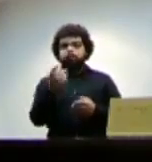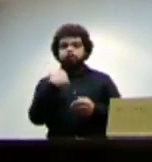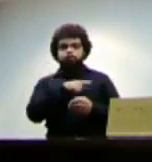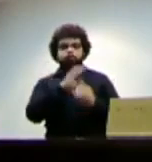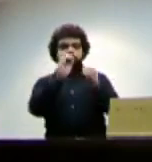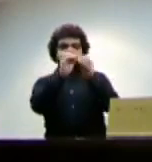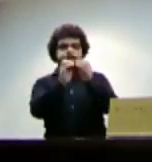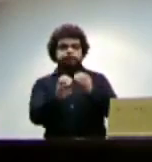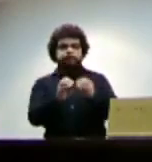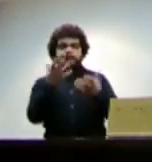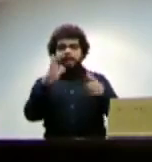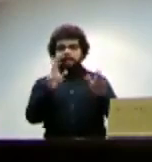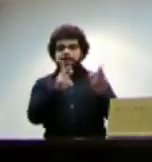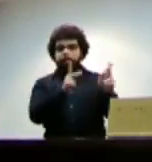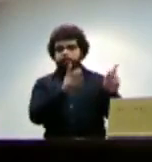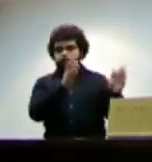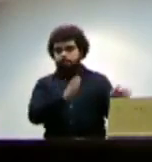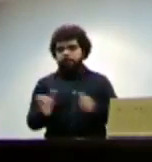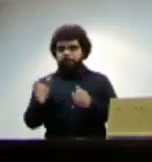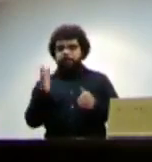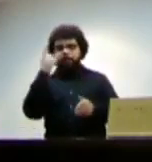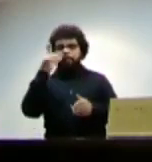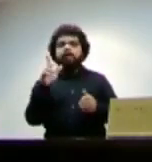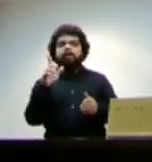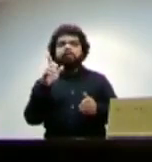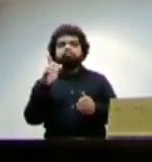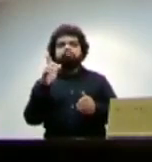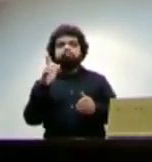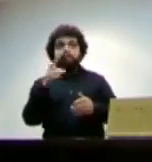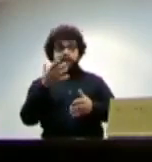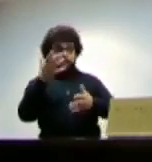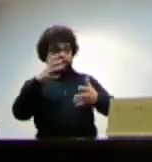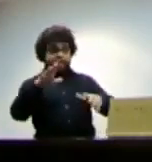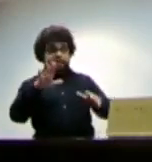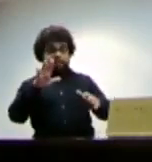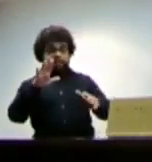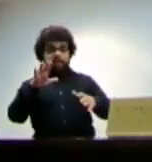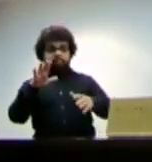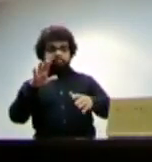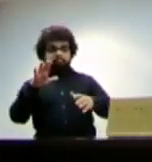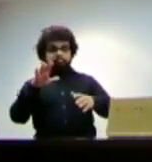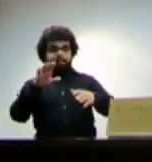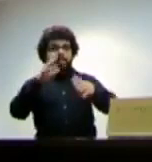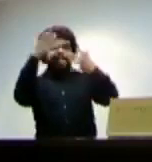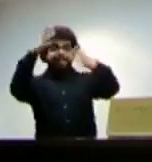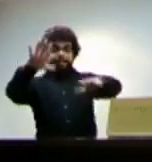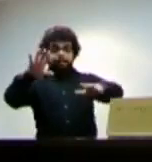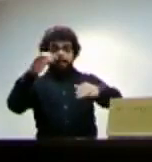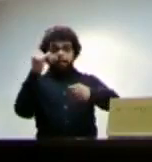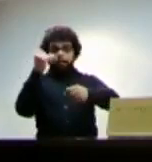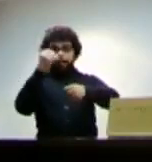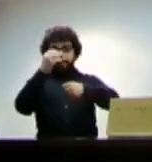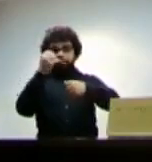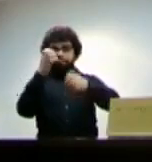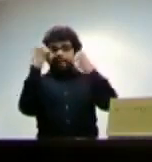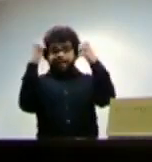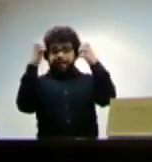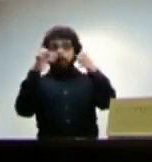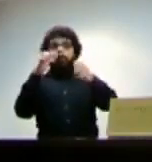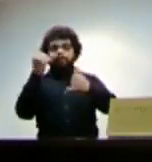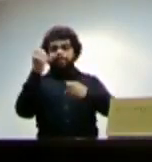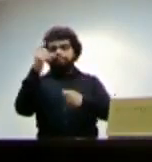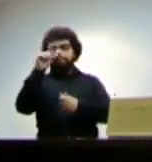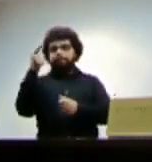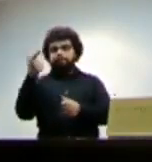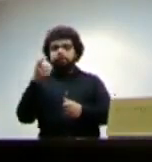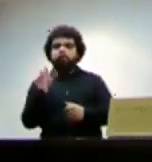estaba programado. Y programado. Y la terminamos a principios de año, como le mencioné. Por eso es que en esa programación ustedes sabían, de